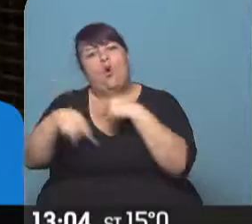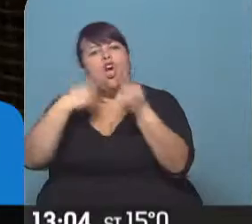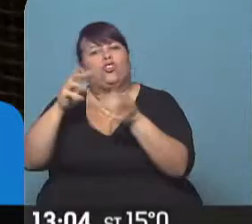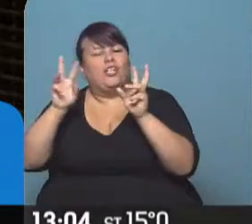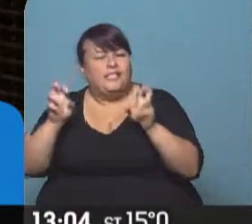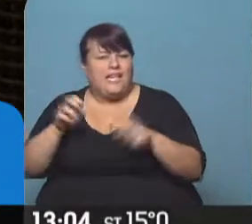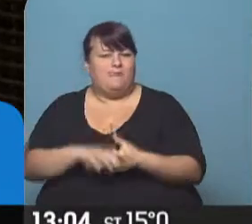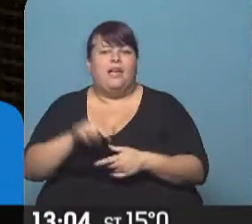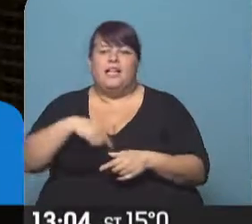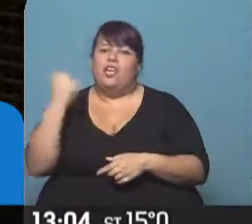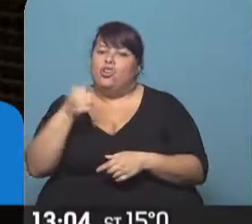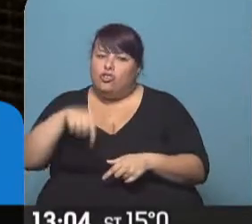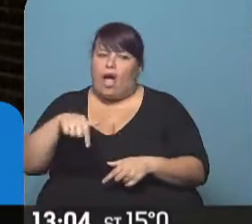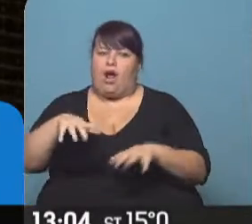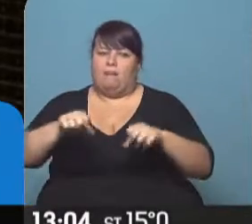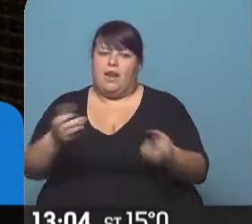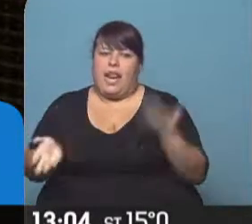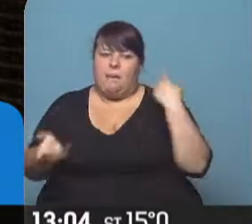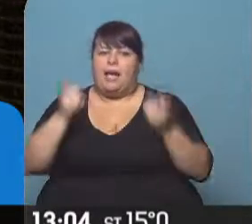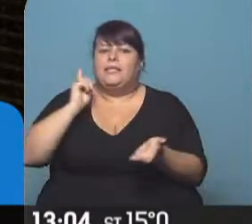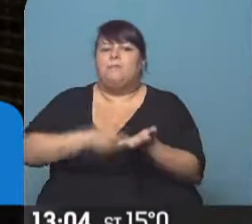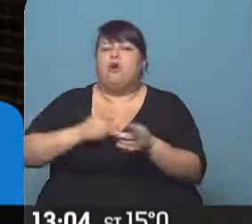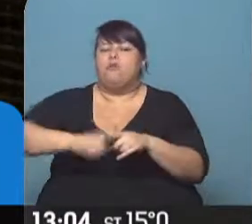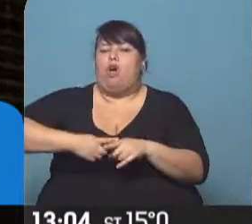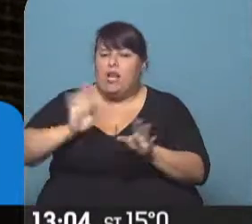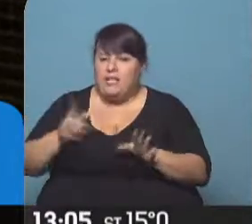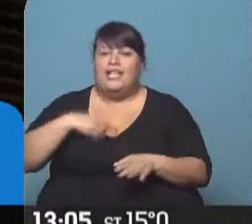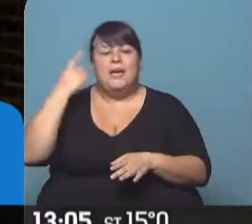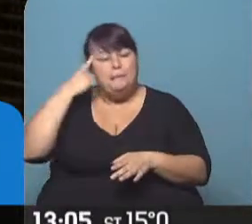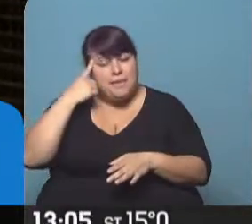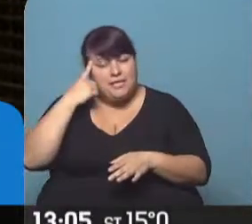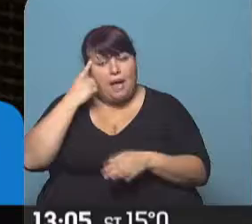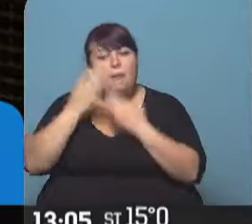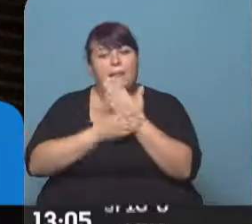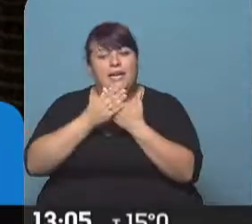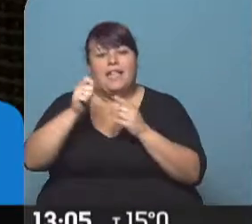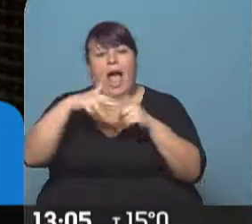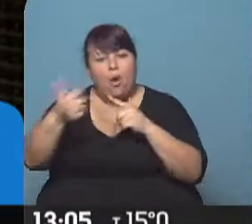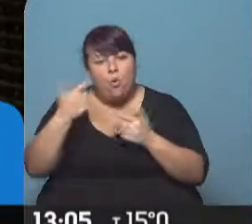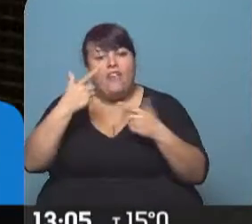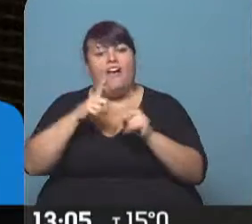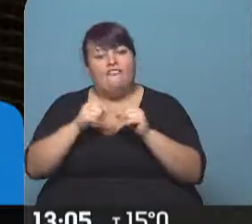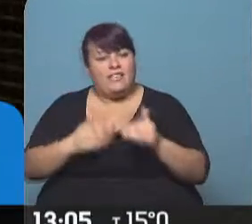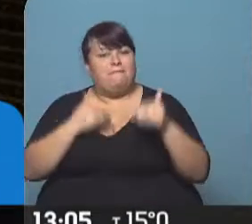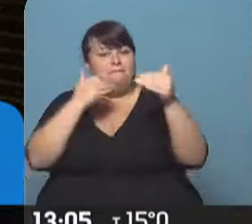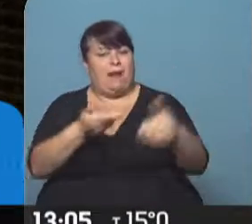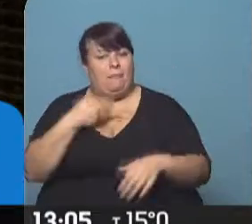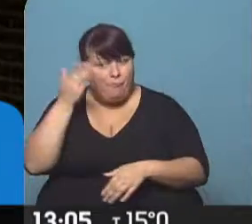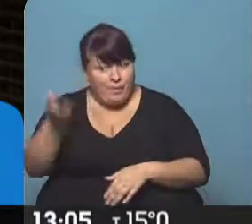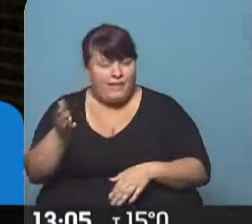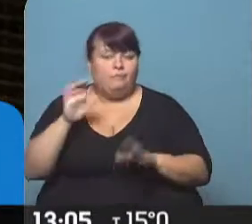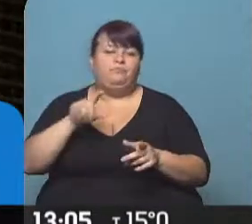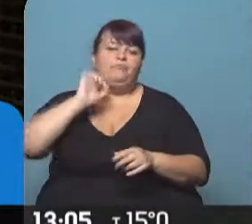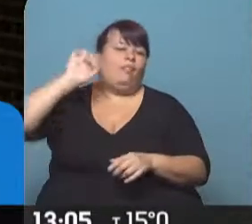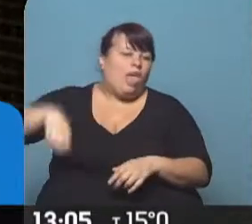que hoy en día es que estamos levantando todas las tomas por decisión política porque queremos que la que la ministra acuña nos dé una prórroga bueno se está quizá